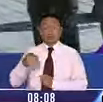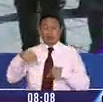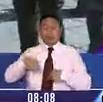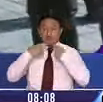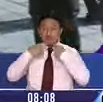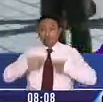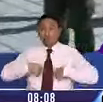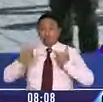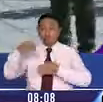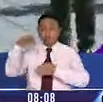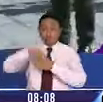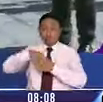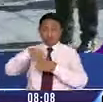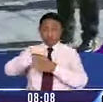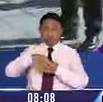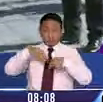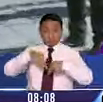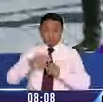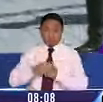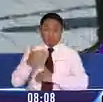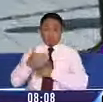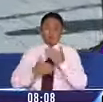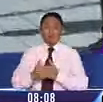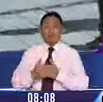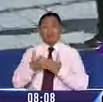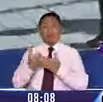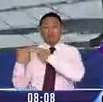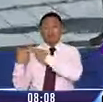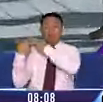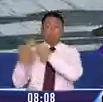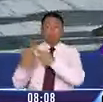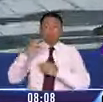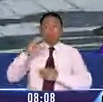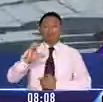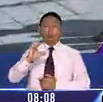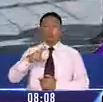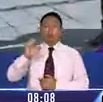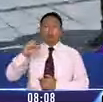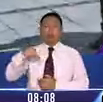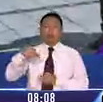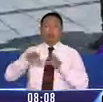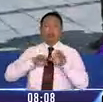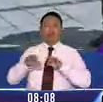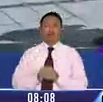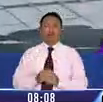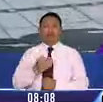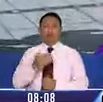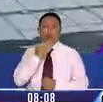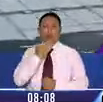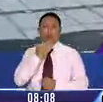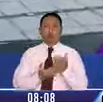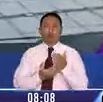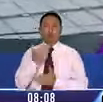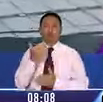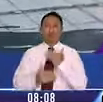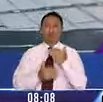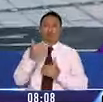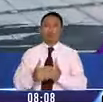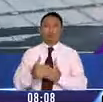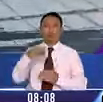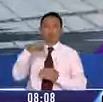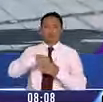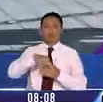las elecciones, y ya será el Consejo Nacional Electoral quien explique cómo va a ser este nuevo proceso de